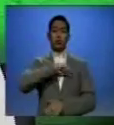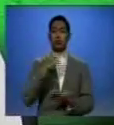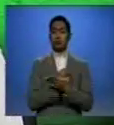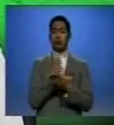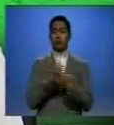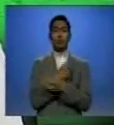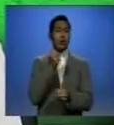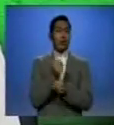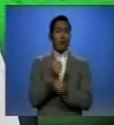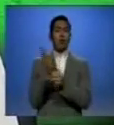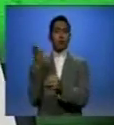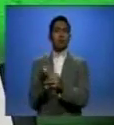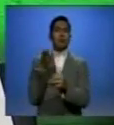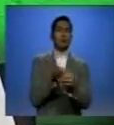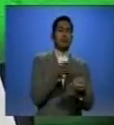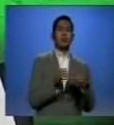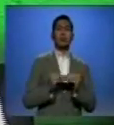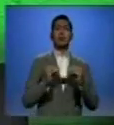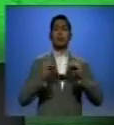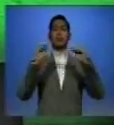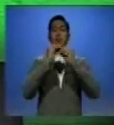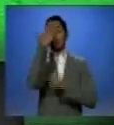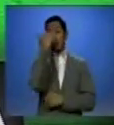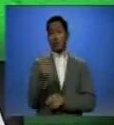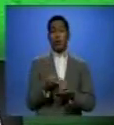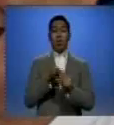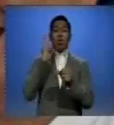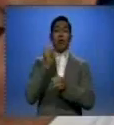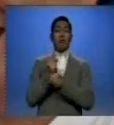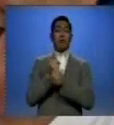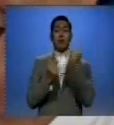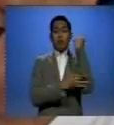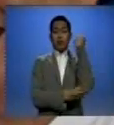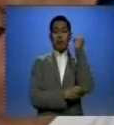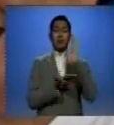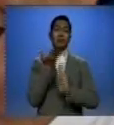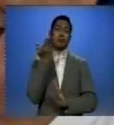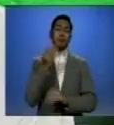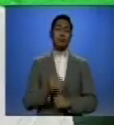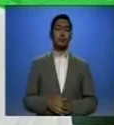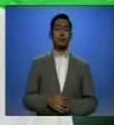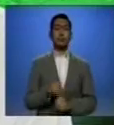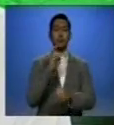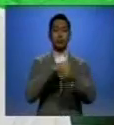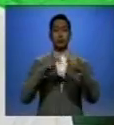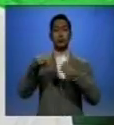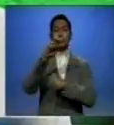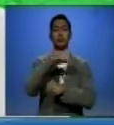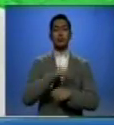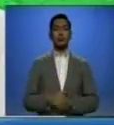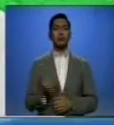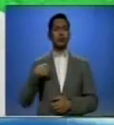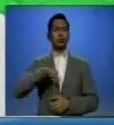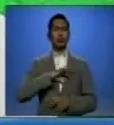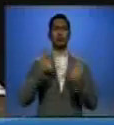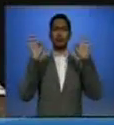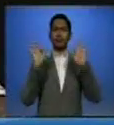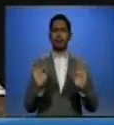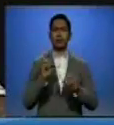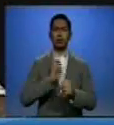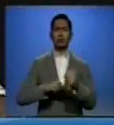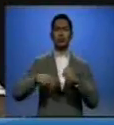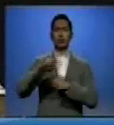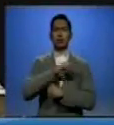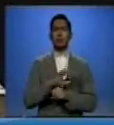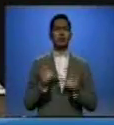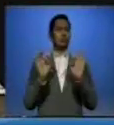desempleo, porque además sube el desempleo, sube la pobreza, sube la desigualdad. Turismo. Nos va muy bien en turismo y es